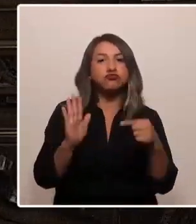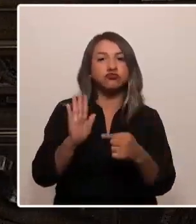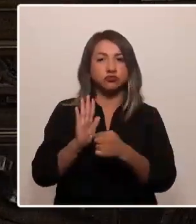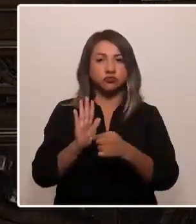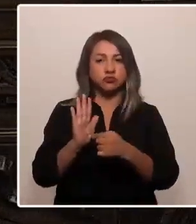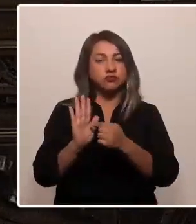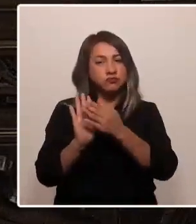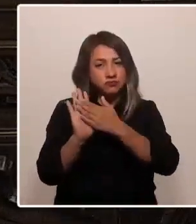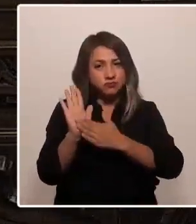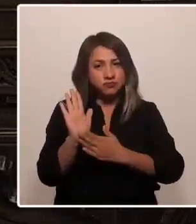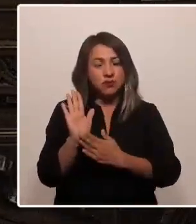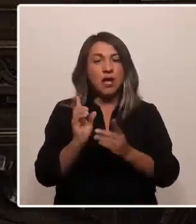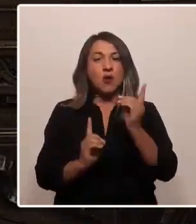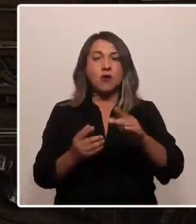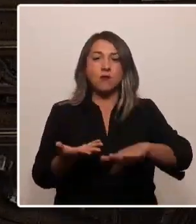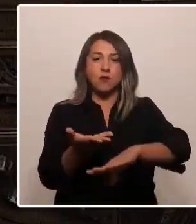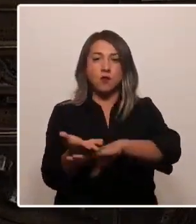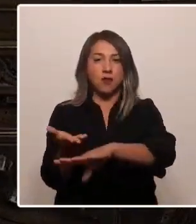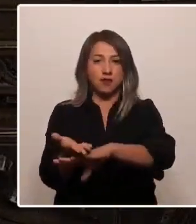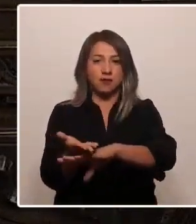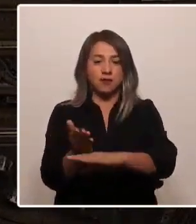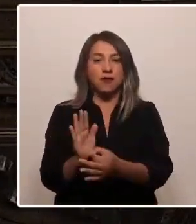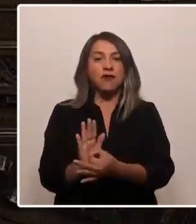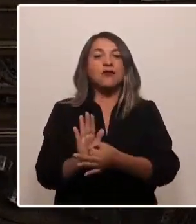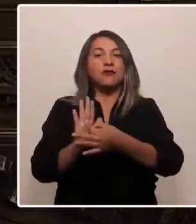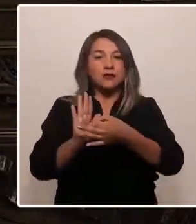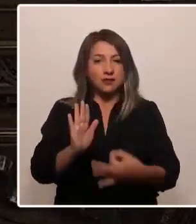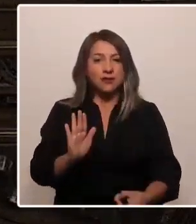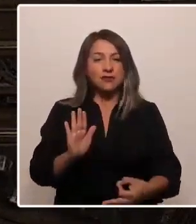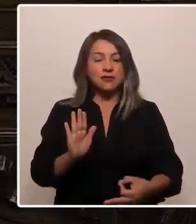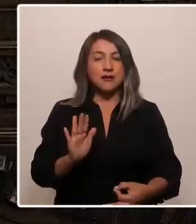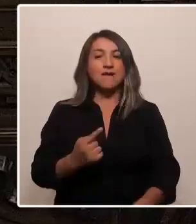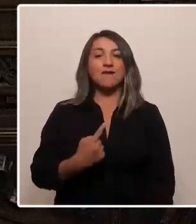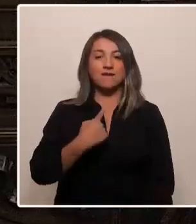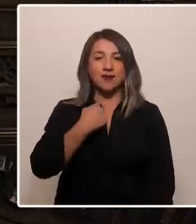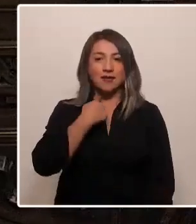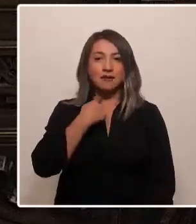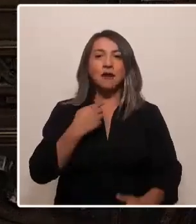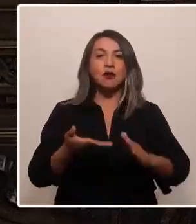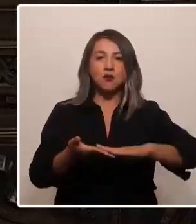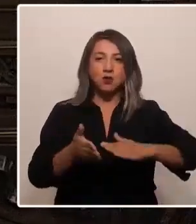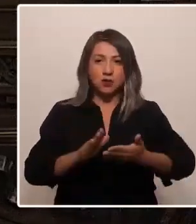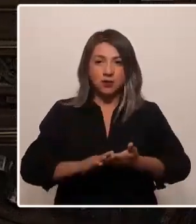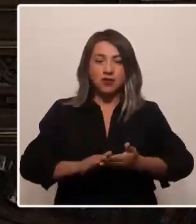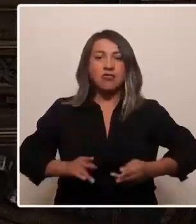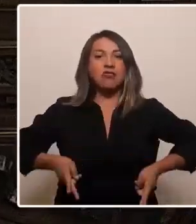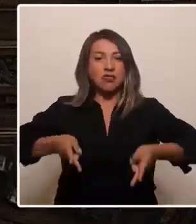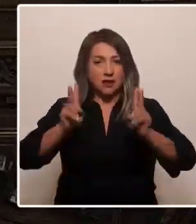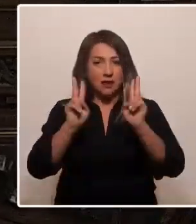textuales de algunas propuestas. Las víctimas y la comunidad tienen el derecho al